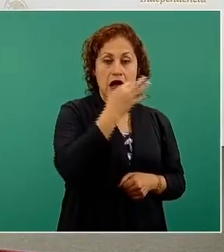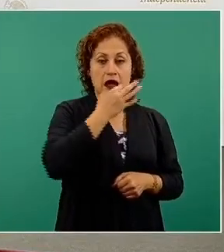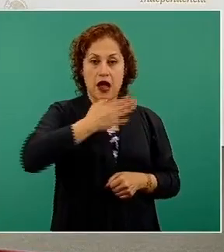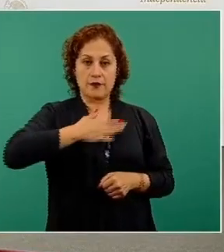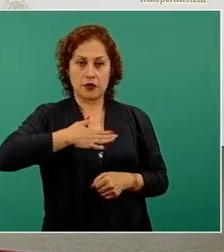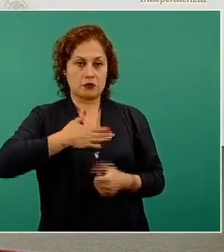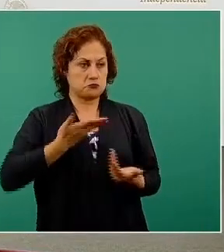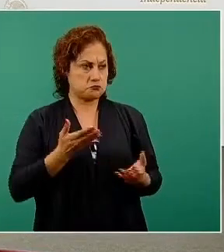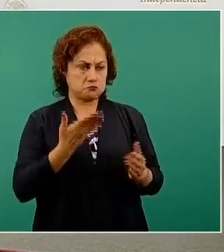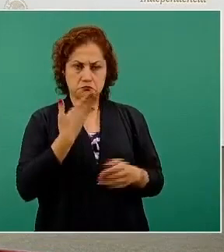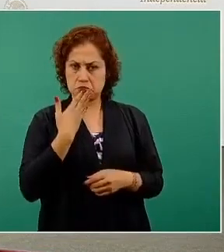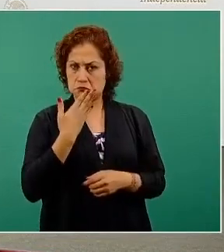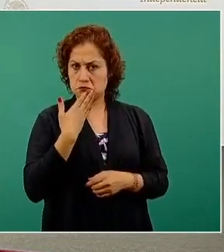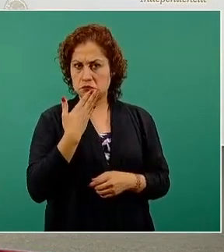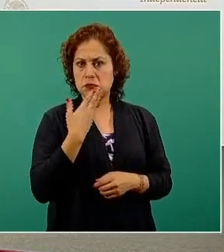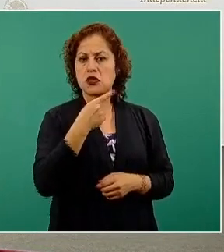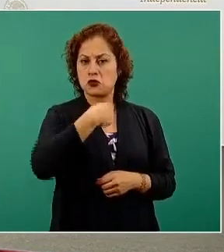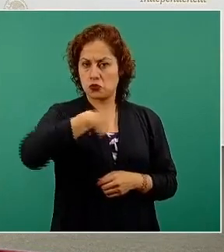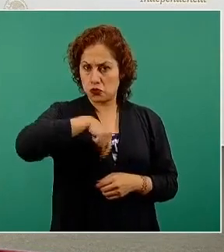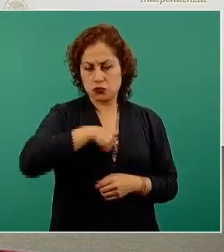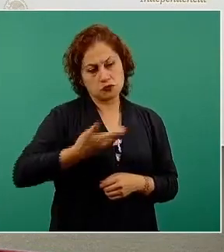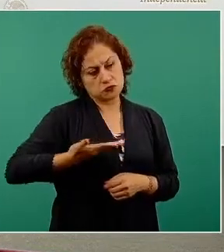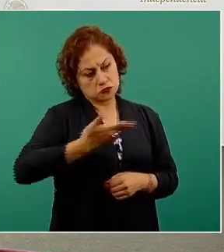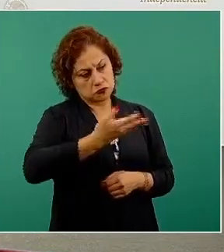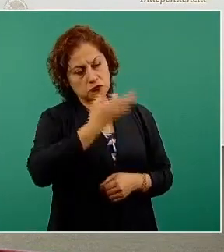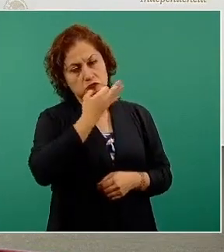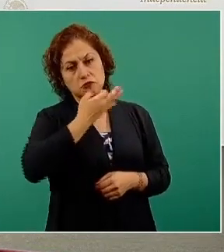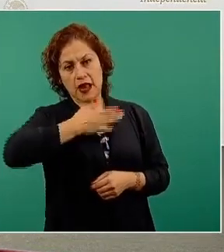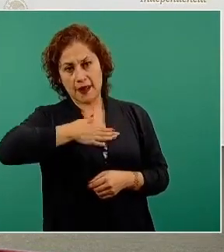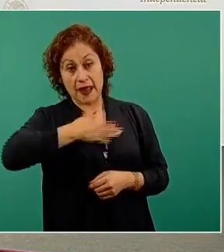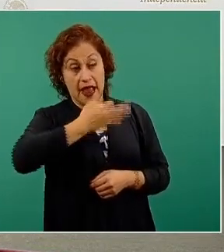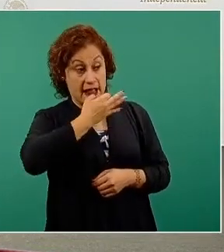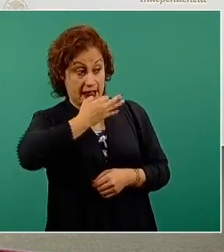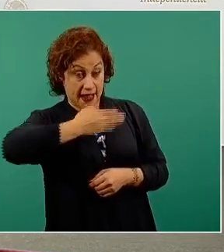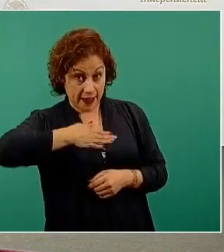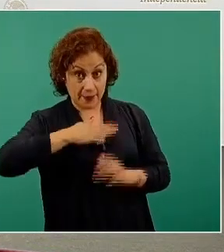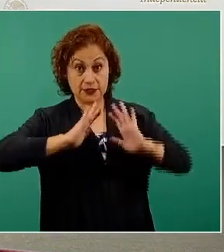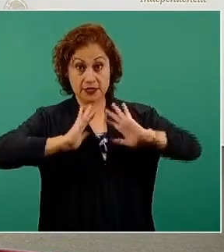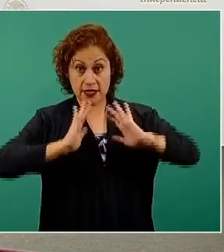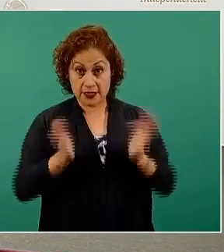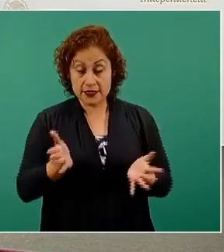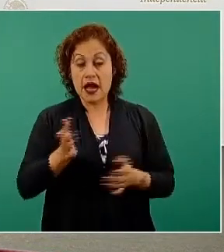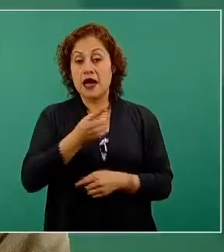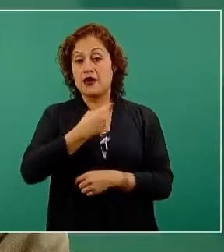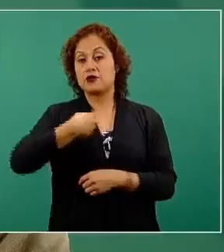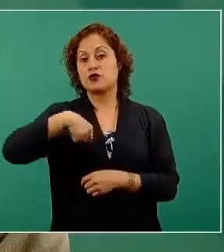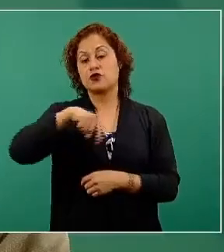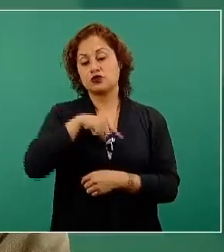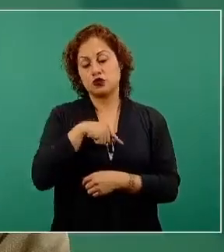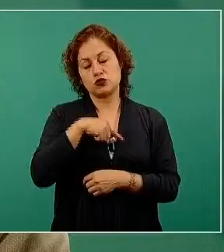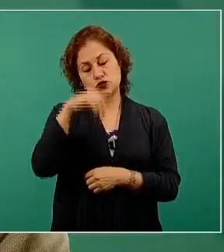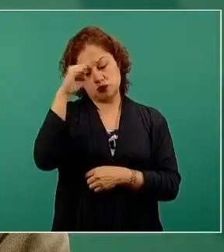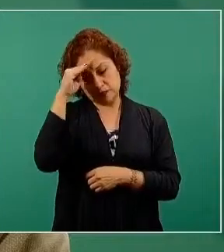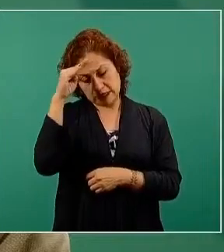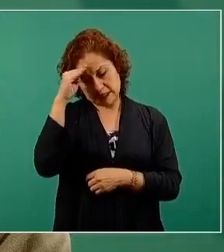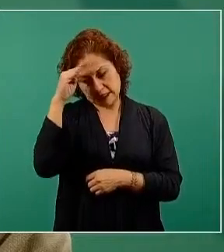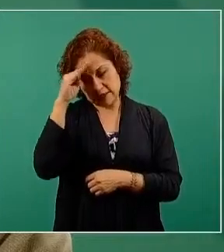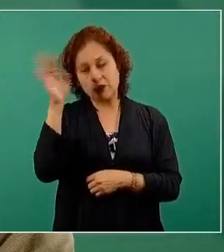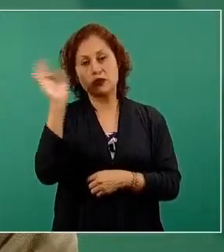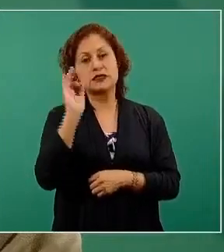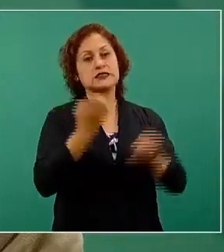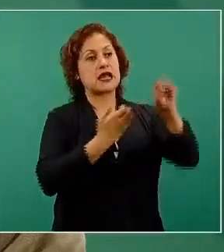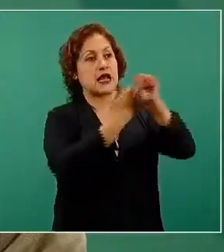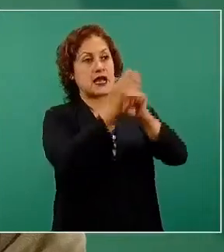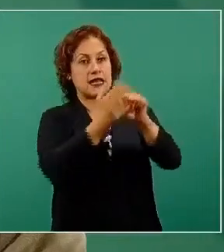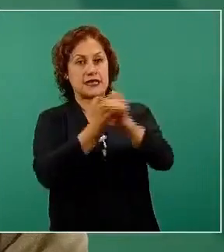hemos pedido que se reporte para analizarlo. Una vez que nos lo reportaron, una de las cosas que observamos es que en algunas entidades,